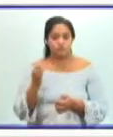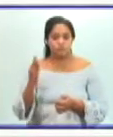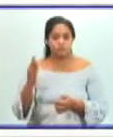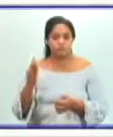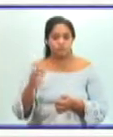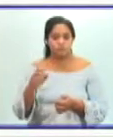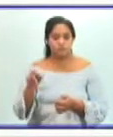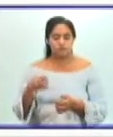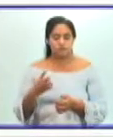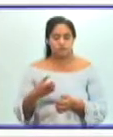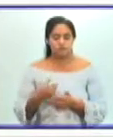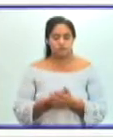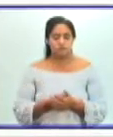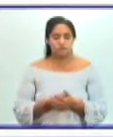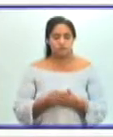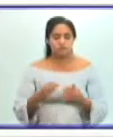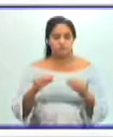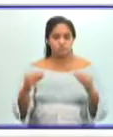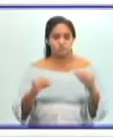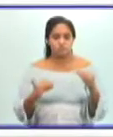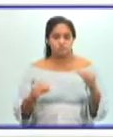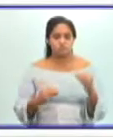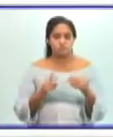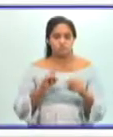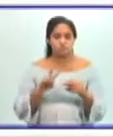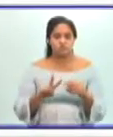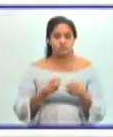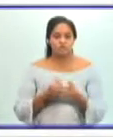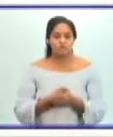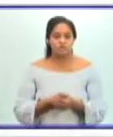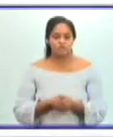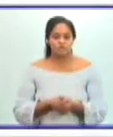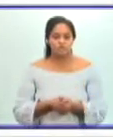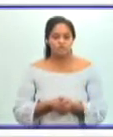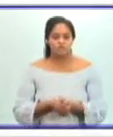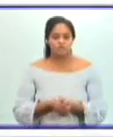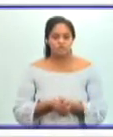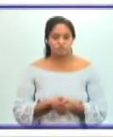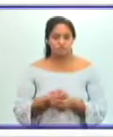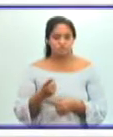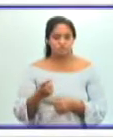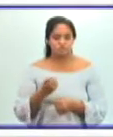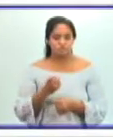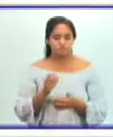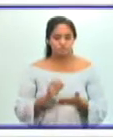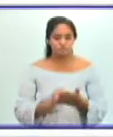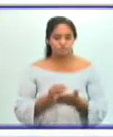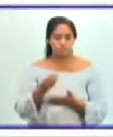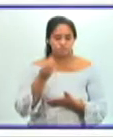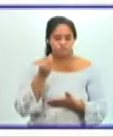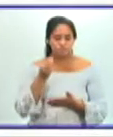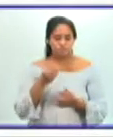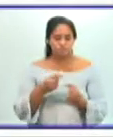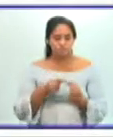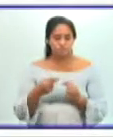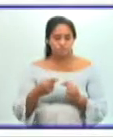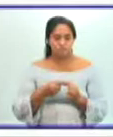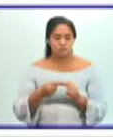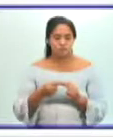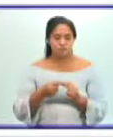el valor de AE, que es 4,2, y puedes rápidamente hallar la longitud del segmento